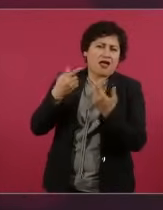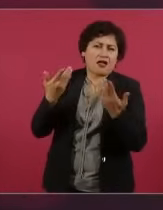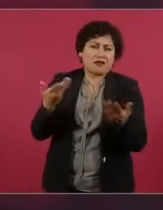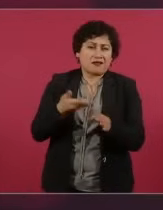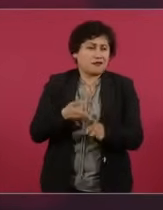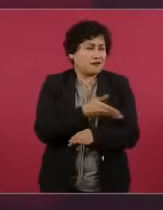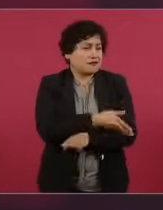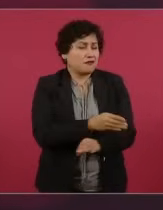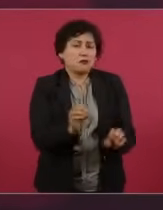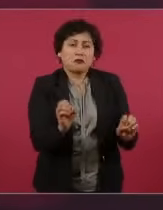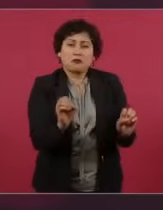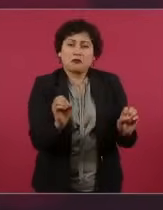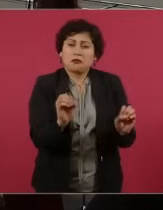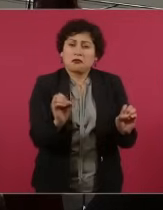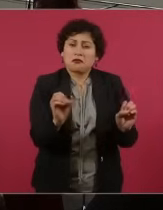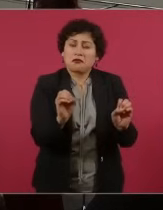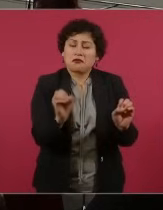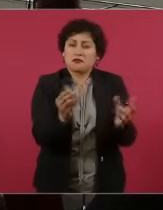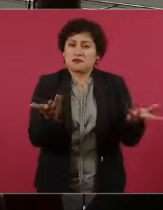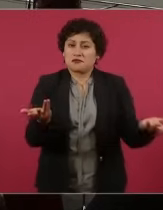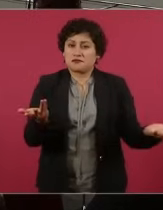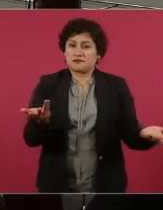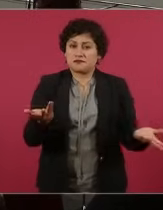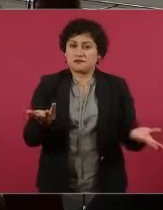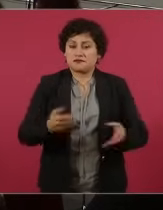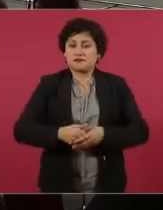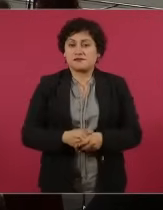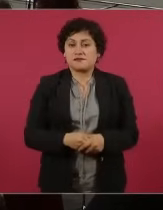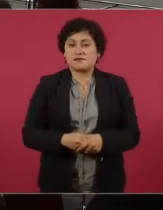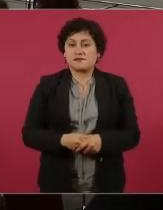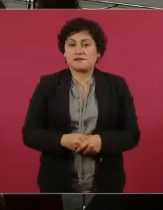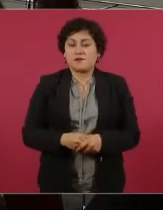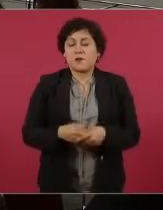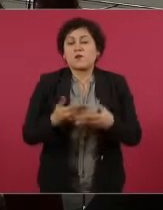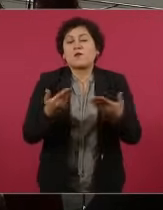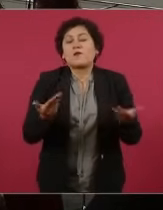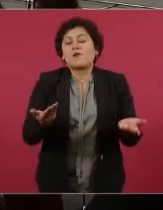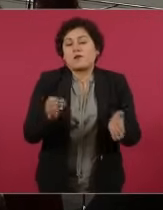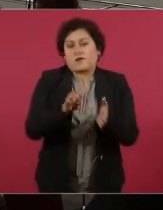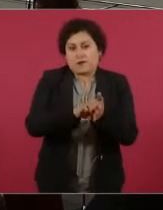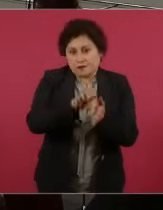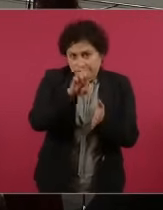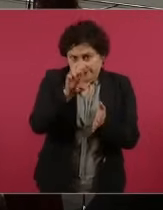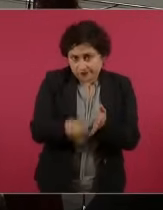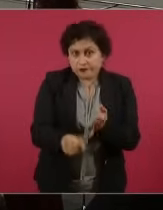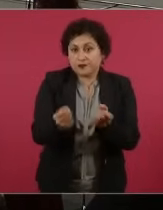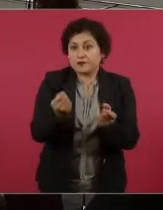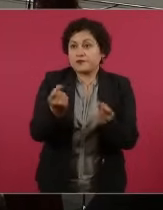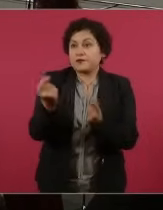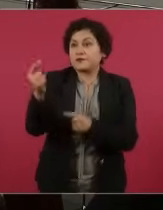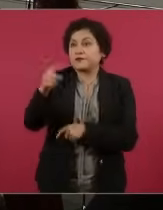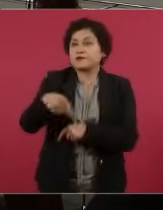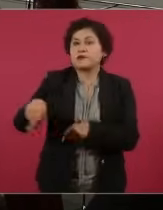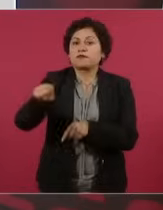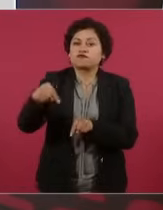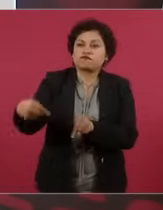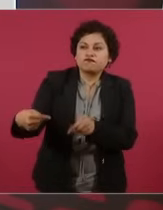Absolutamente. Ni siquiera hay opositores nuestros